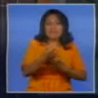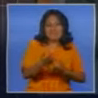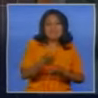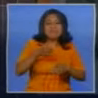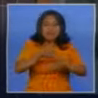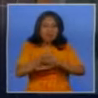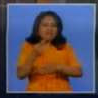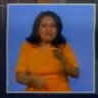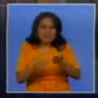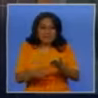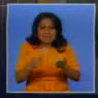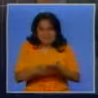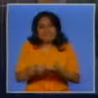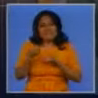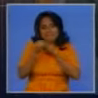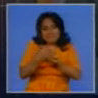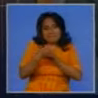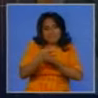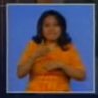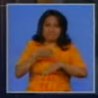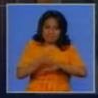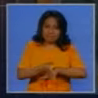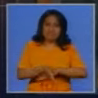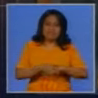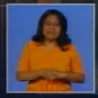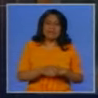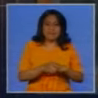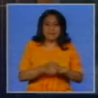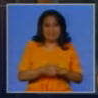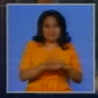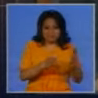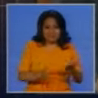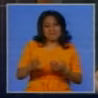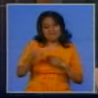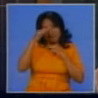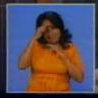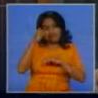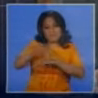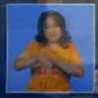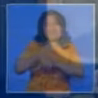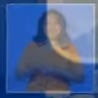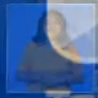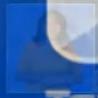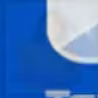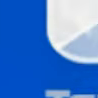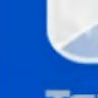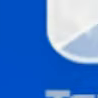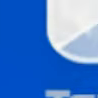ocurra en este histórico concierto. Volvemos contigo, Jorge, hasta Guayaquil. Una buena tarde para todos.